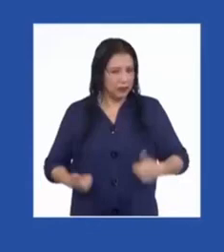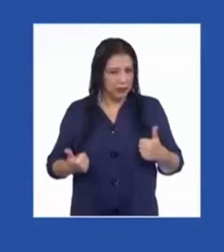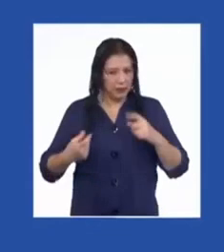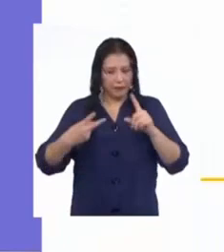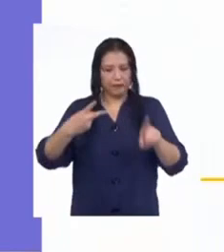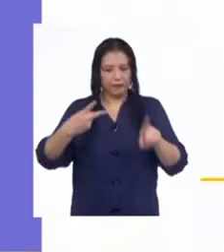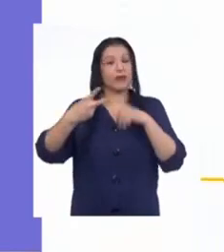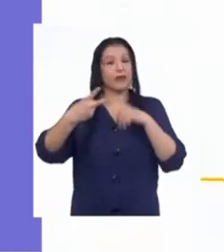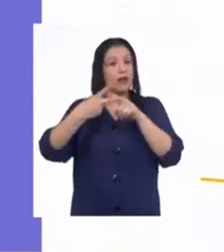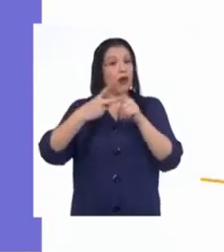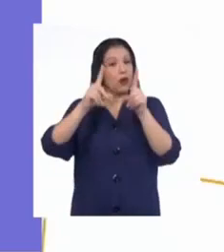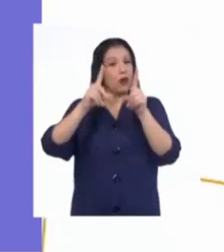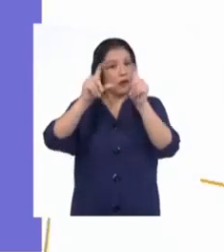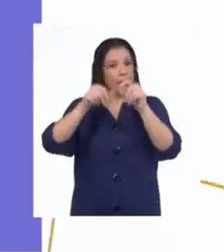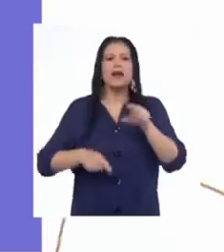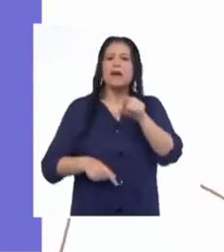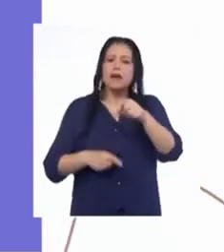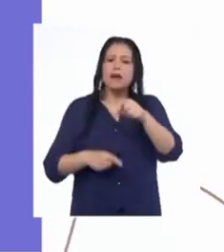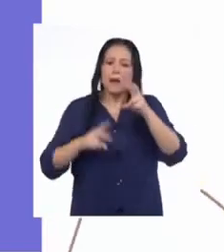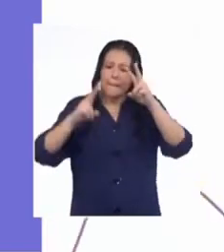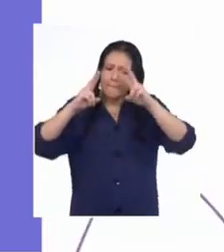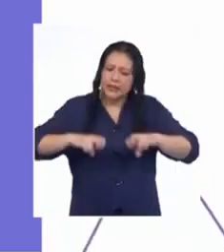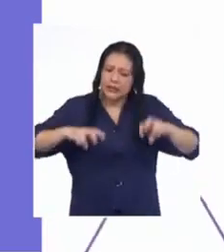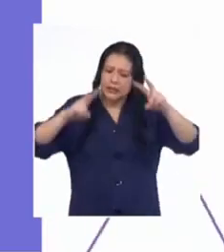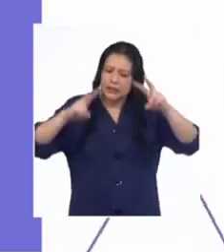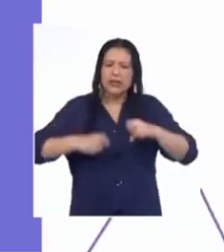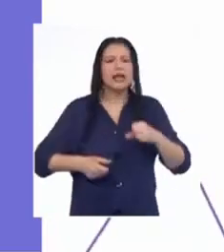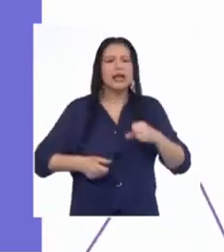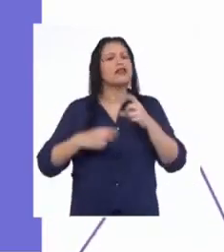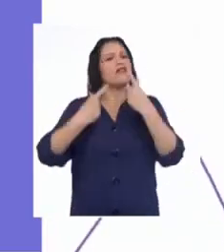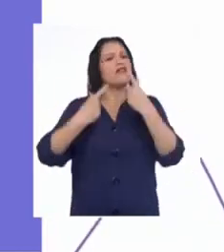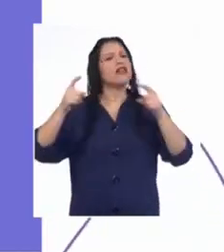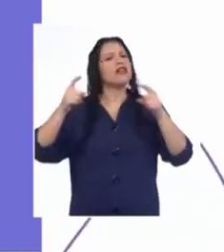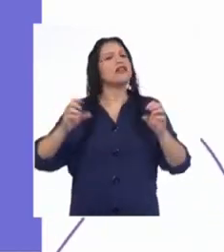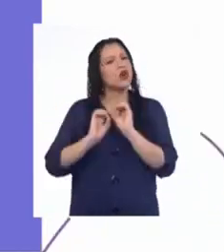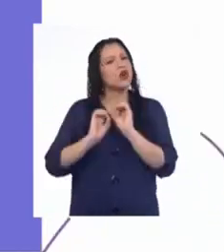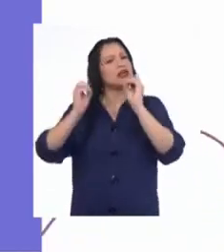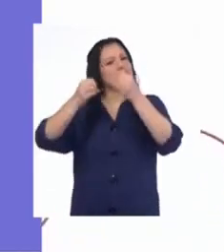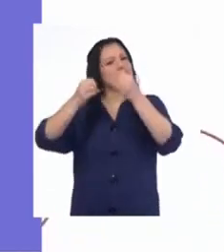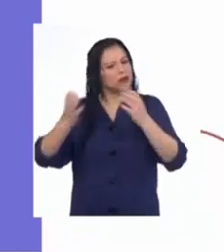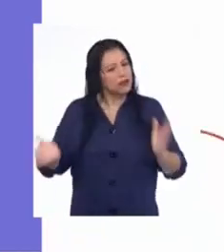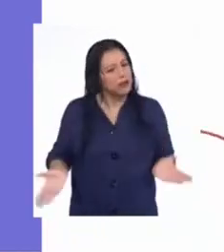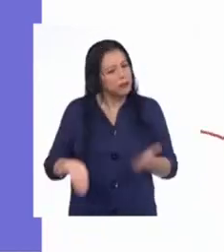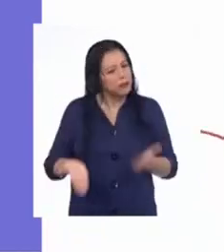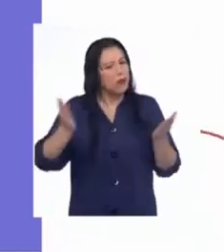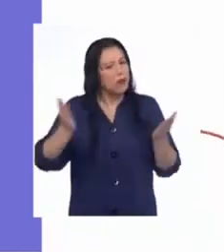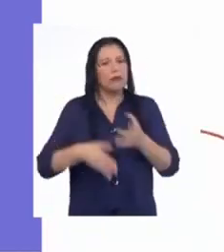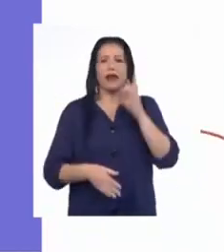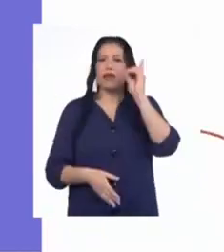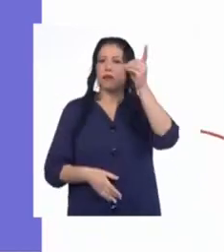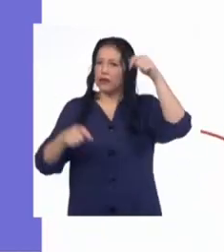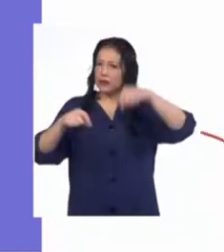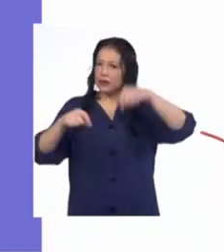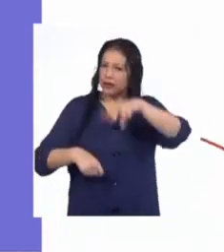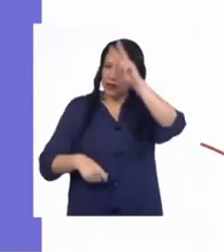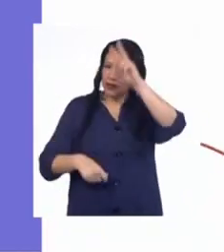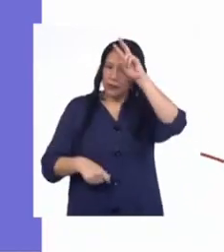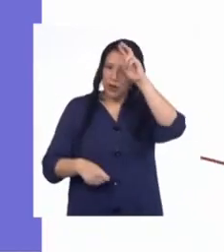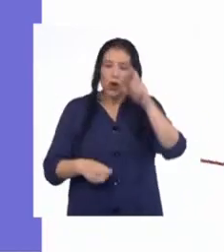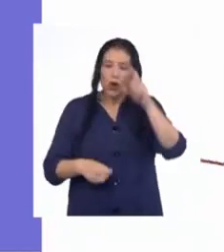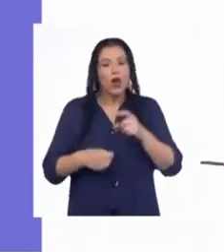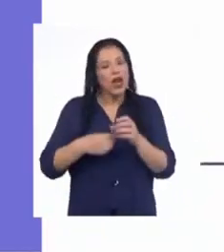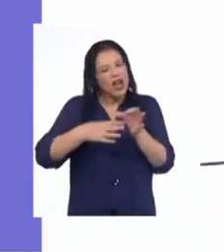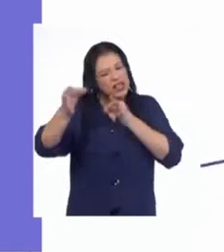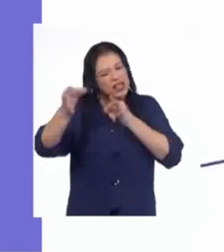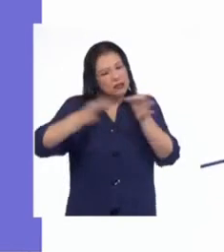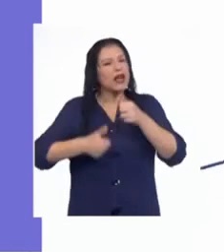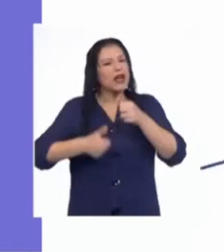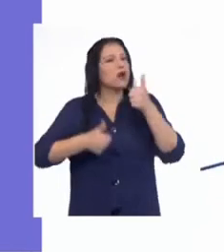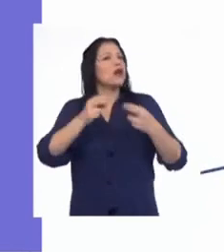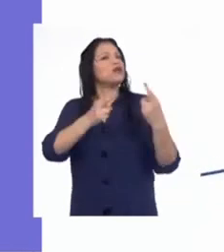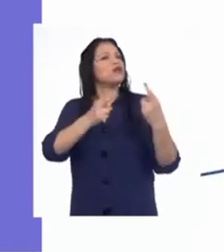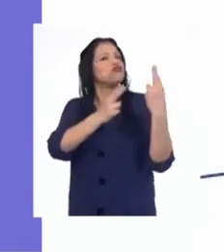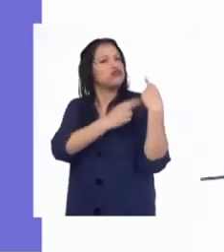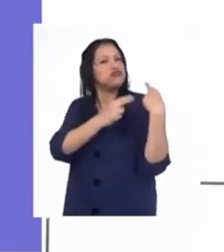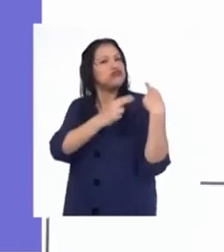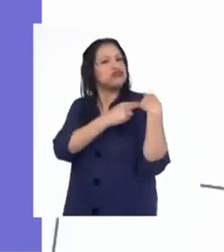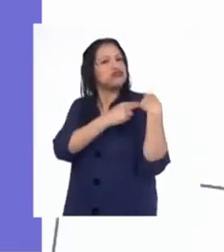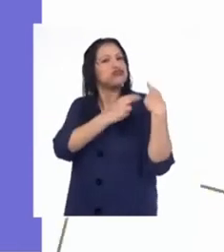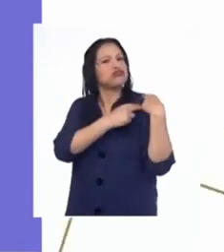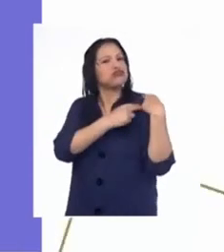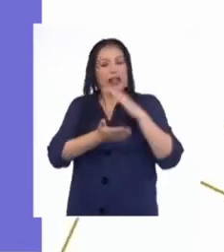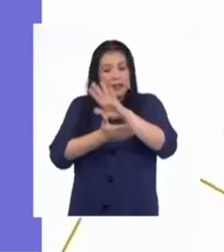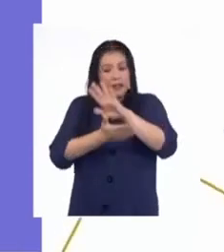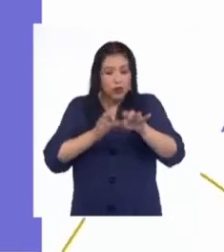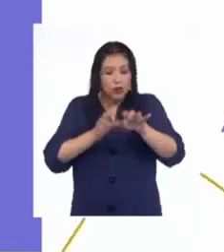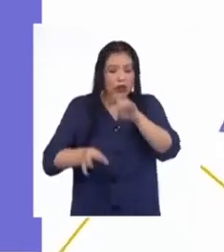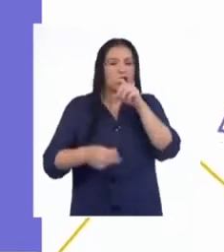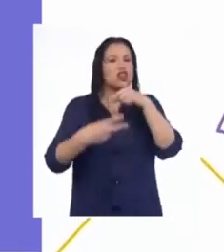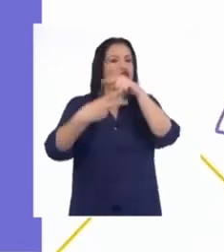consiste en investigar sobre las instituciones que promueven la democracia en el Perú y describir las funciones de al menos